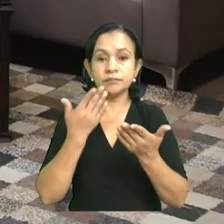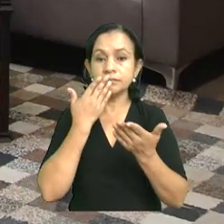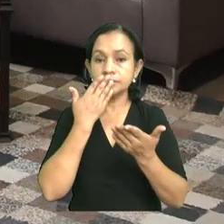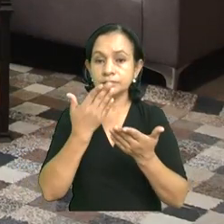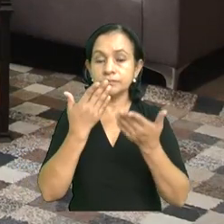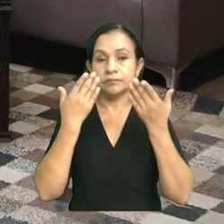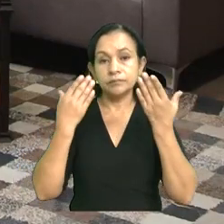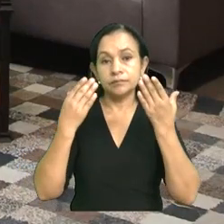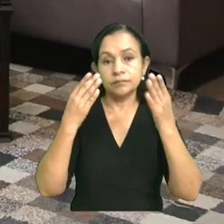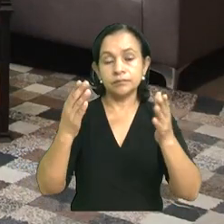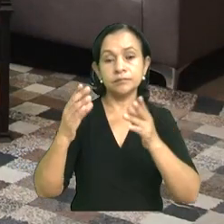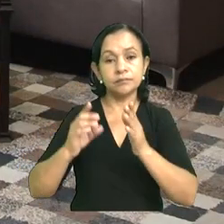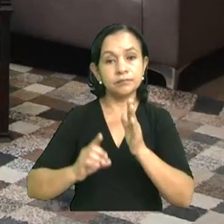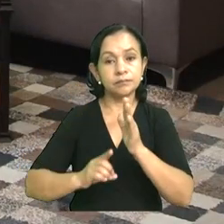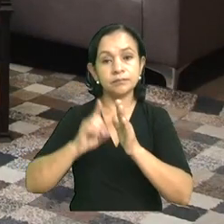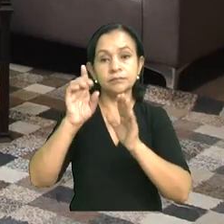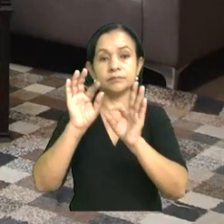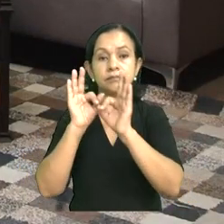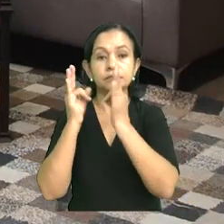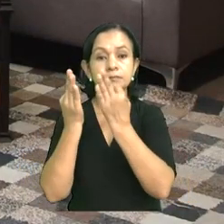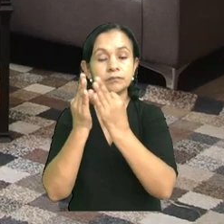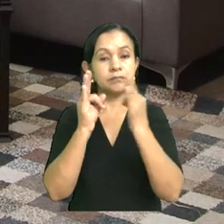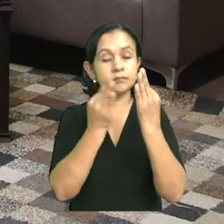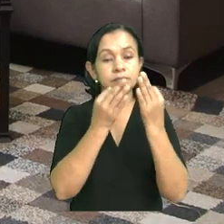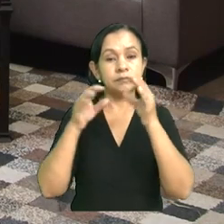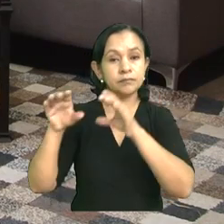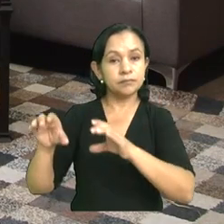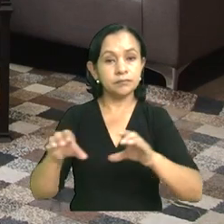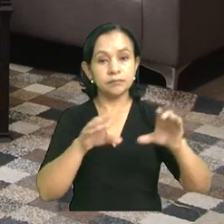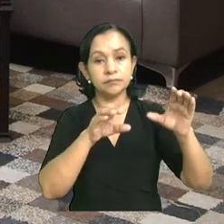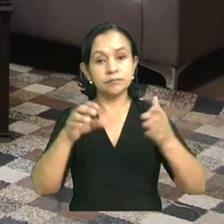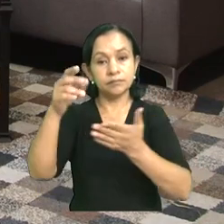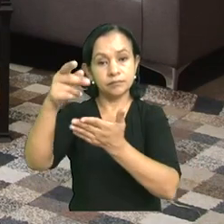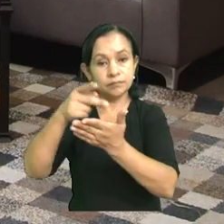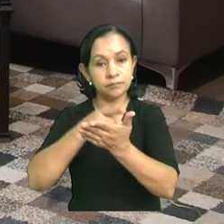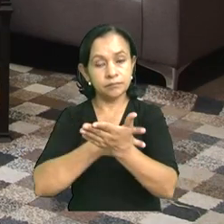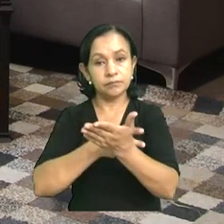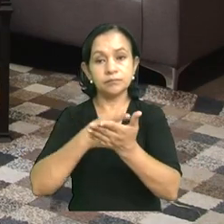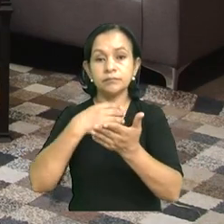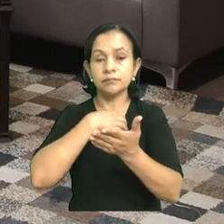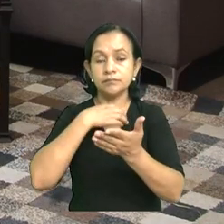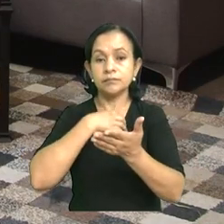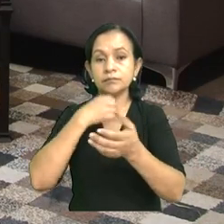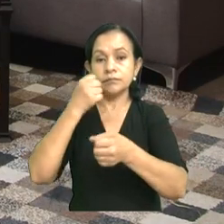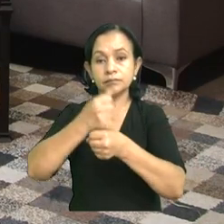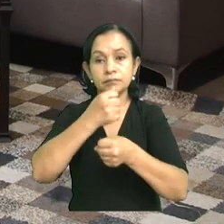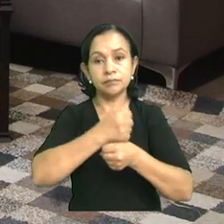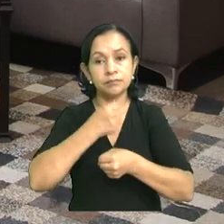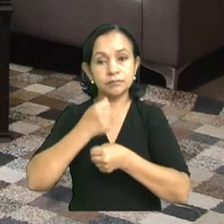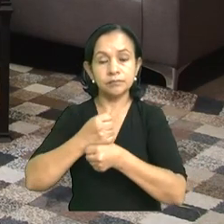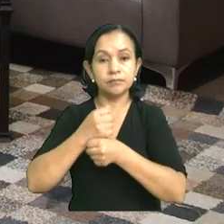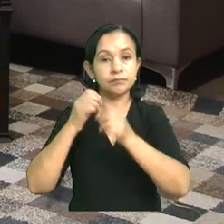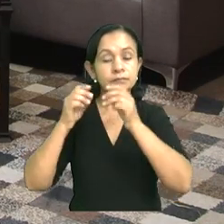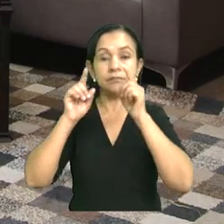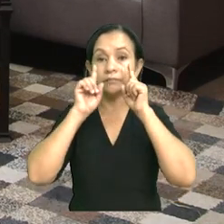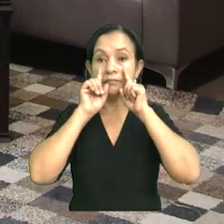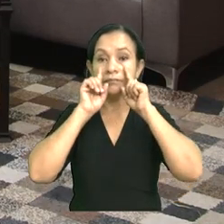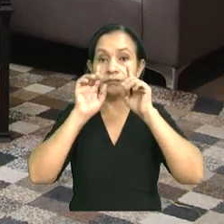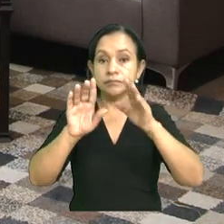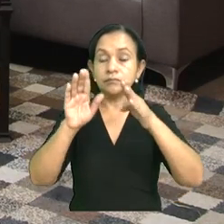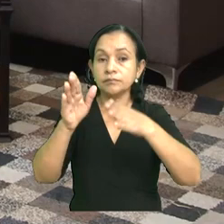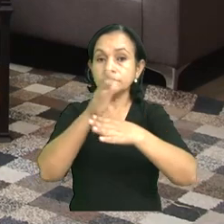condiciones para el desarrollo de la familia. ¿Qué otras acciones y proyectos están encaminados dentro de esa dinámica de mitigación? Porque de